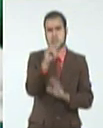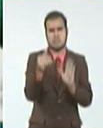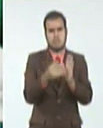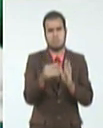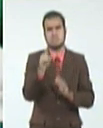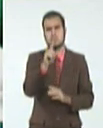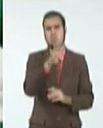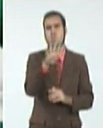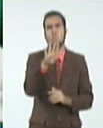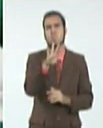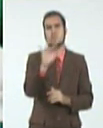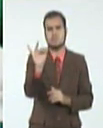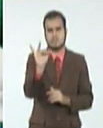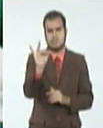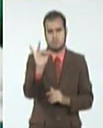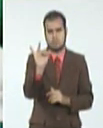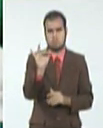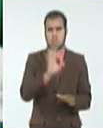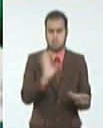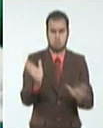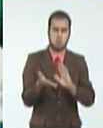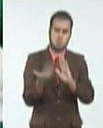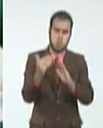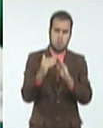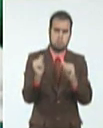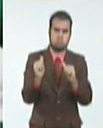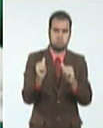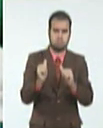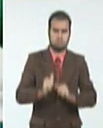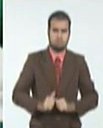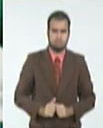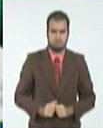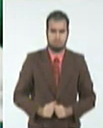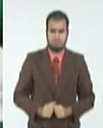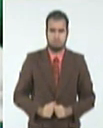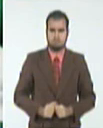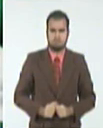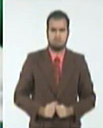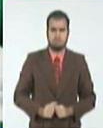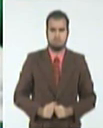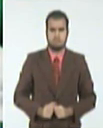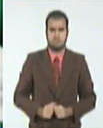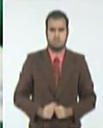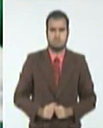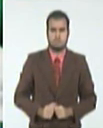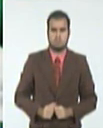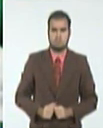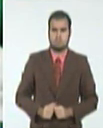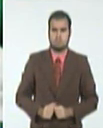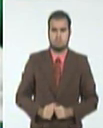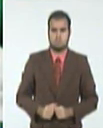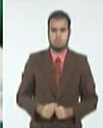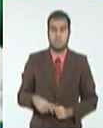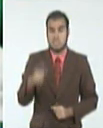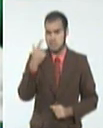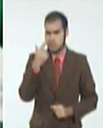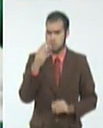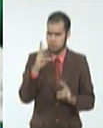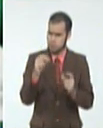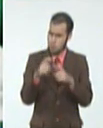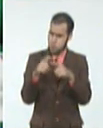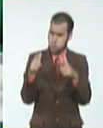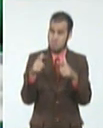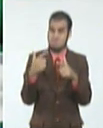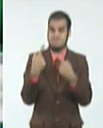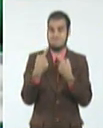6.147 altas de pacientes que se encontraban ingresados. Una cifra que no es baja, pero que queda muy